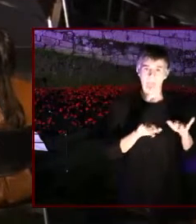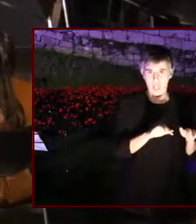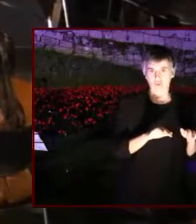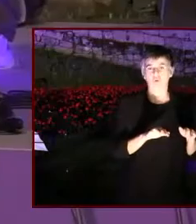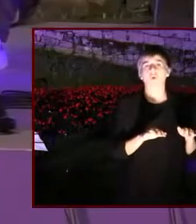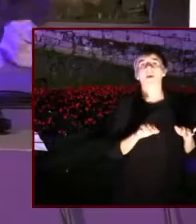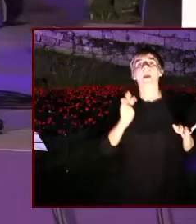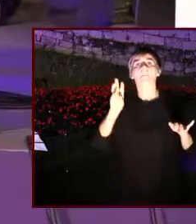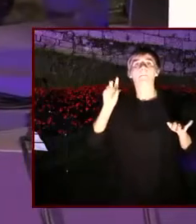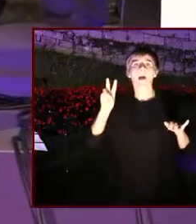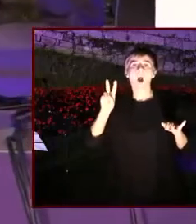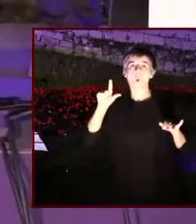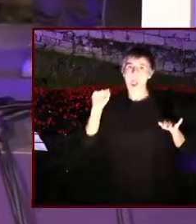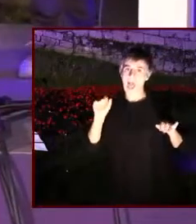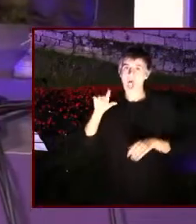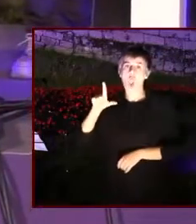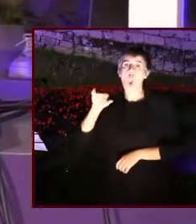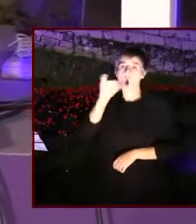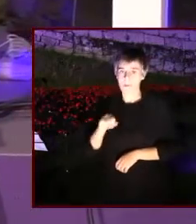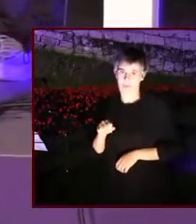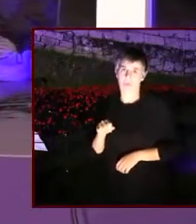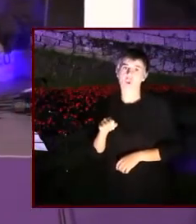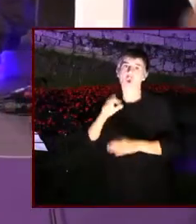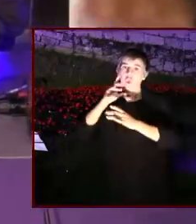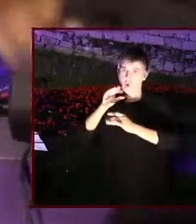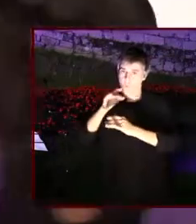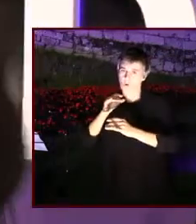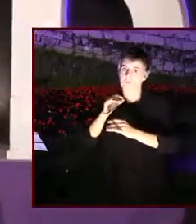trombón. Pido vos un fortísimo aplauso para todas.